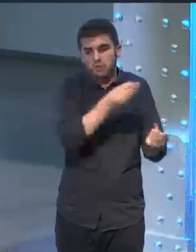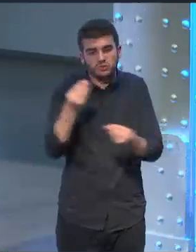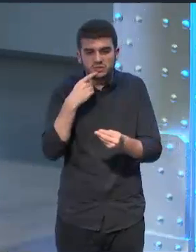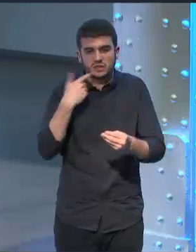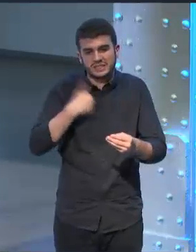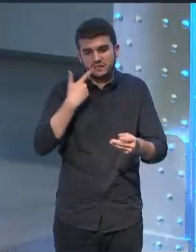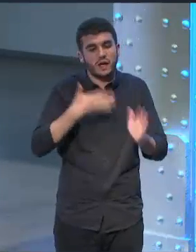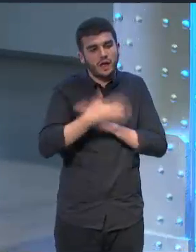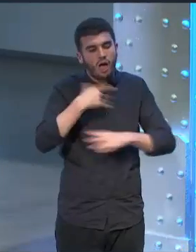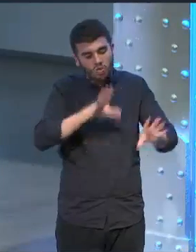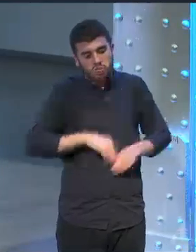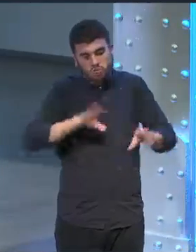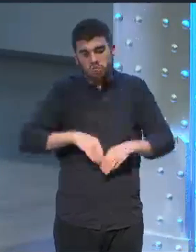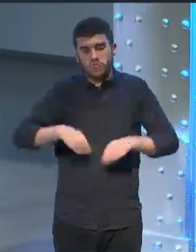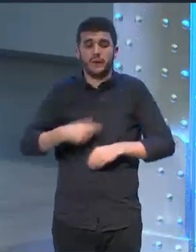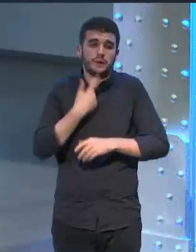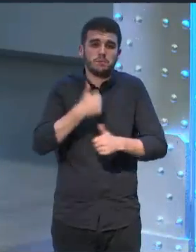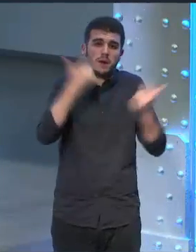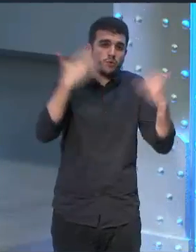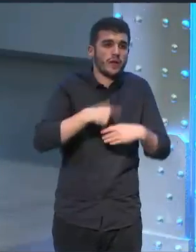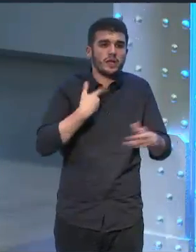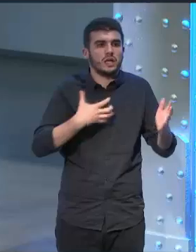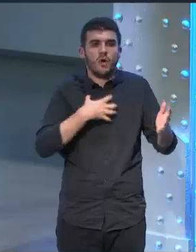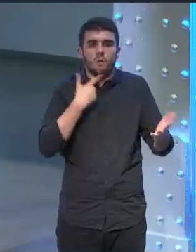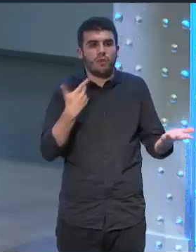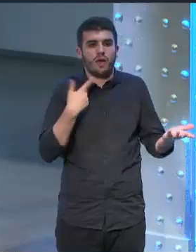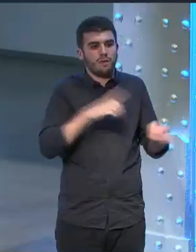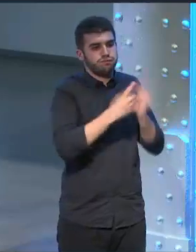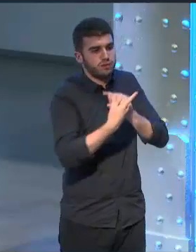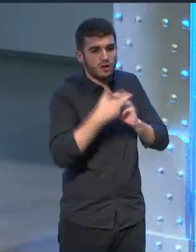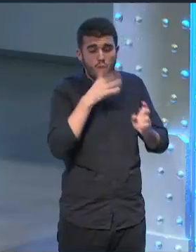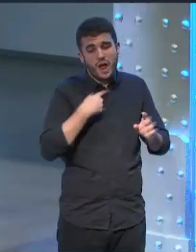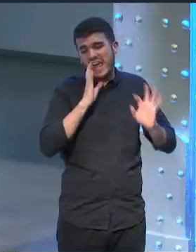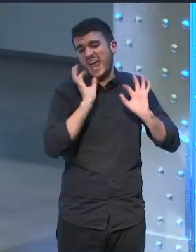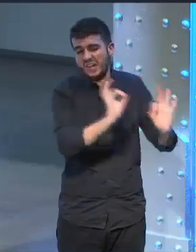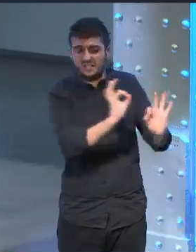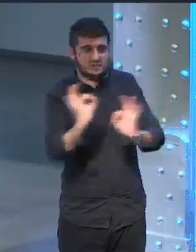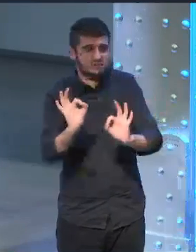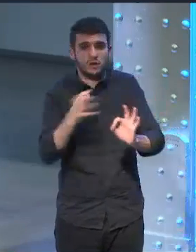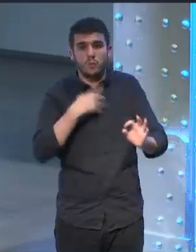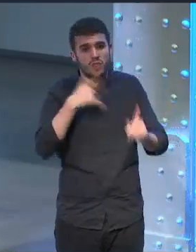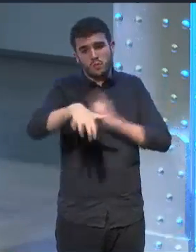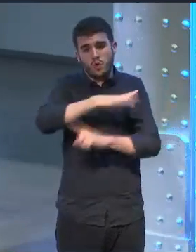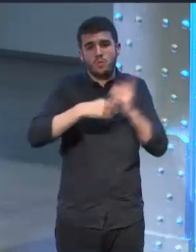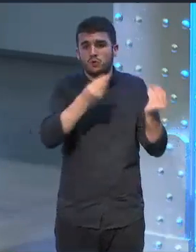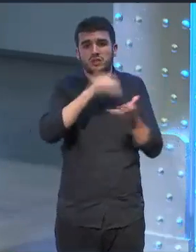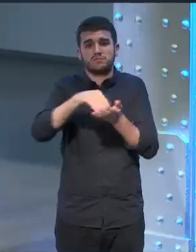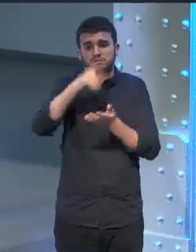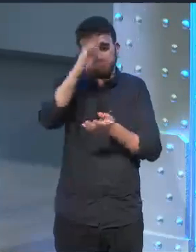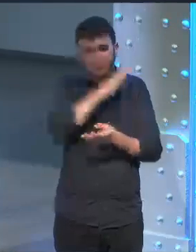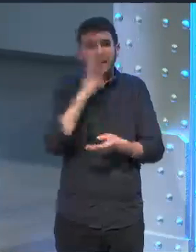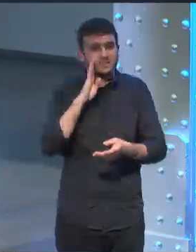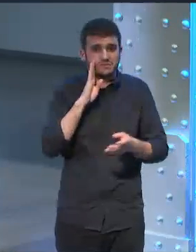más conformista o lo que sea, y que contra eso no podemos luchar, ¿no? Como pasa en otros contextos, otros padres, otras madres,